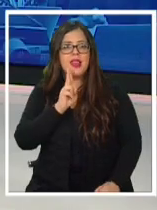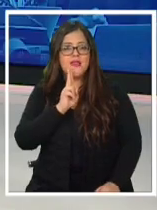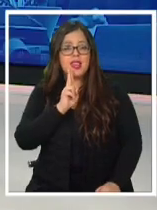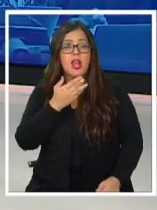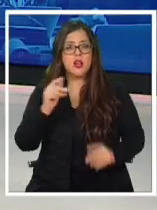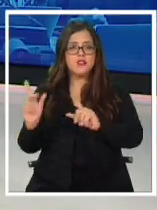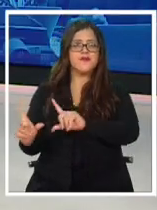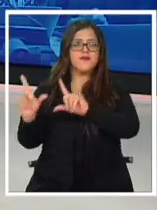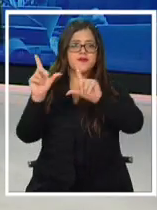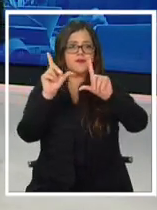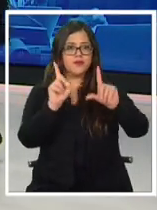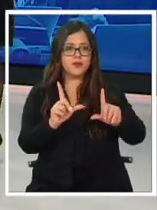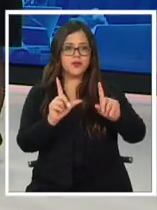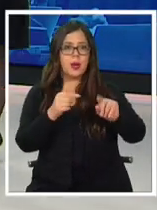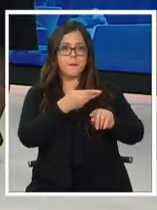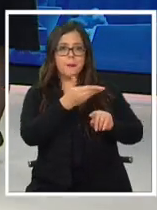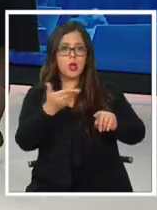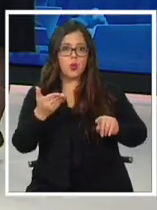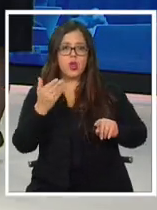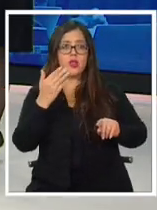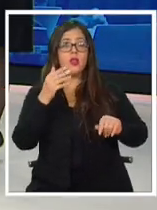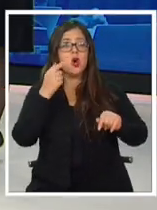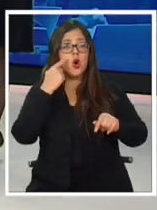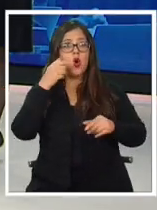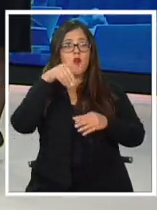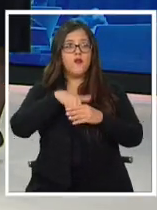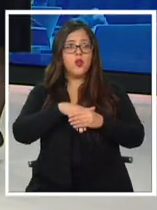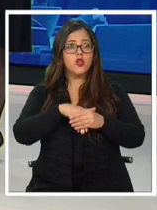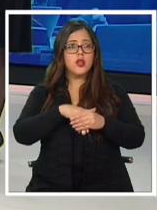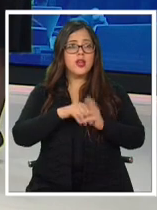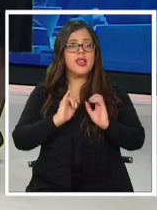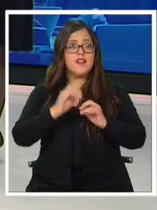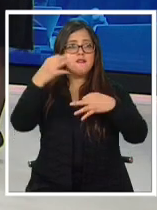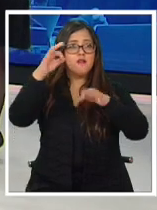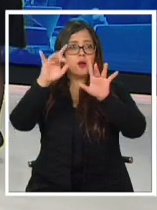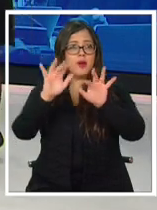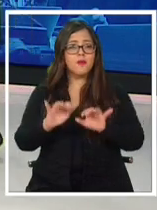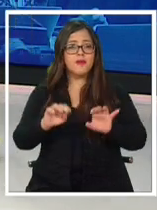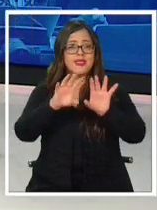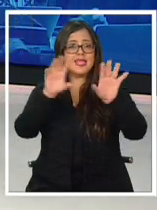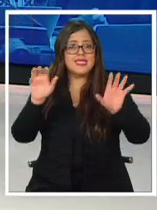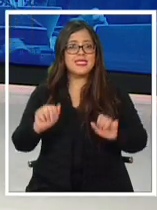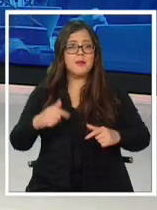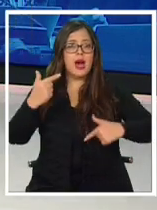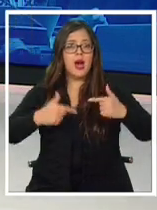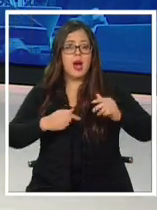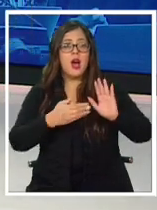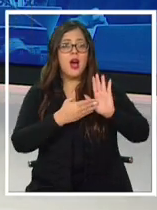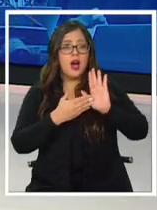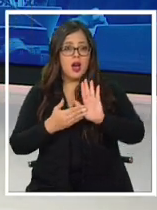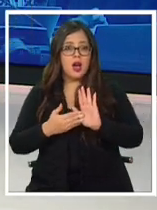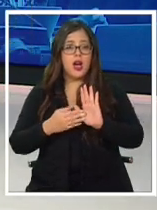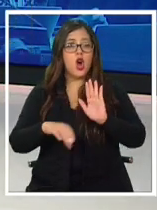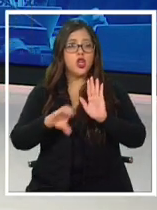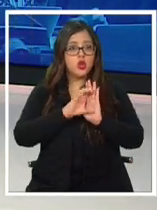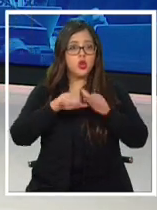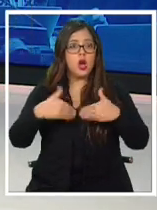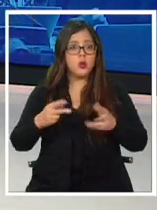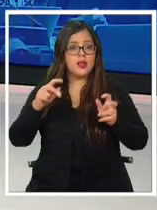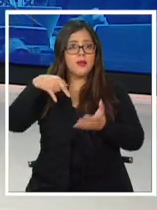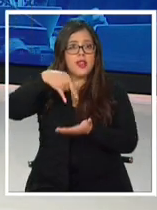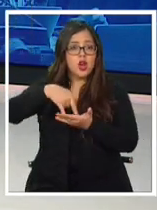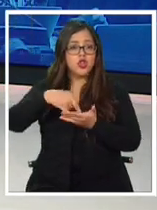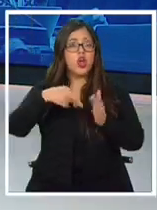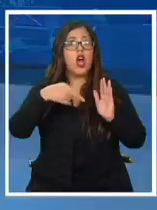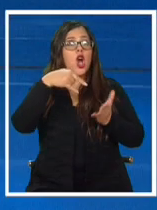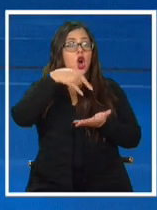a las estaciones que tenemos preparadas porque se vota el informe de sistema político. Queremos mostrarles lo que dice la Constitución actual respecto al Congreso.